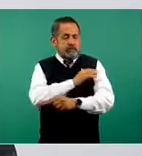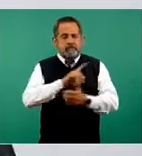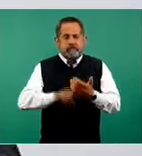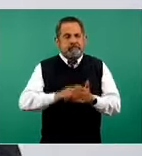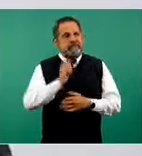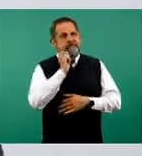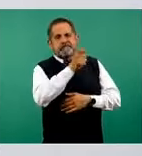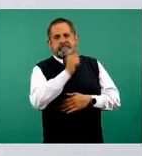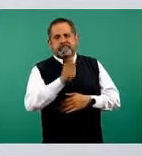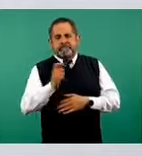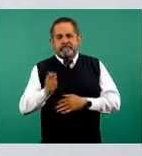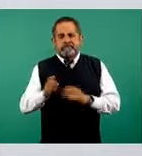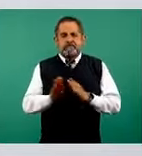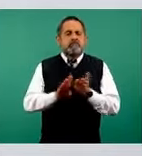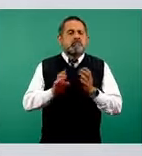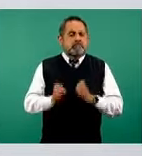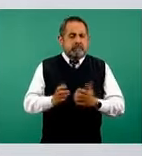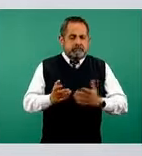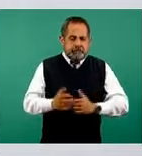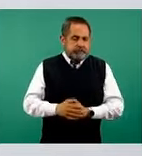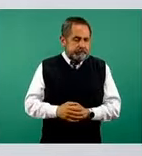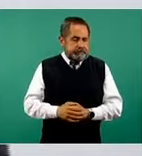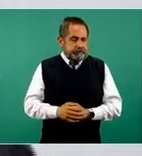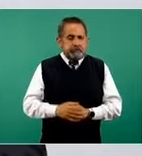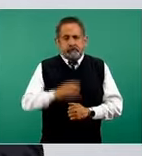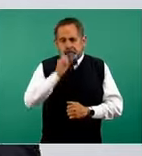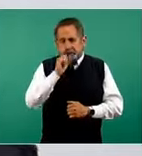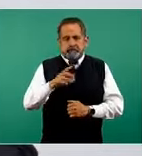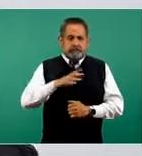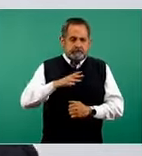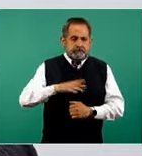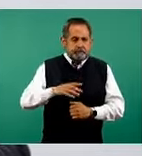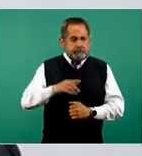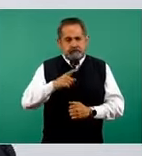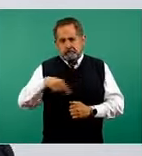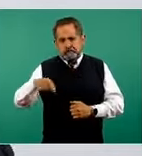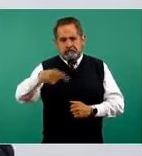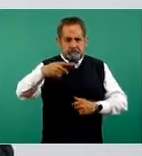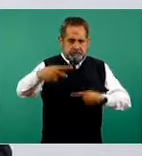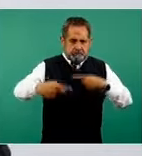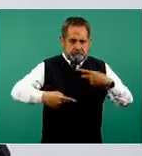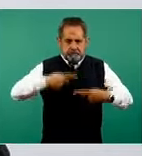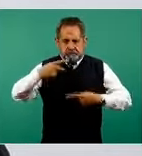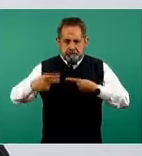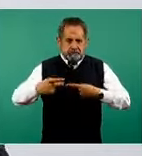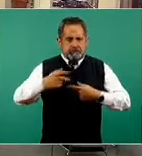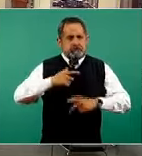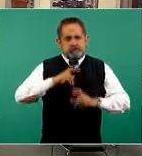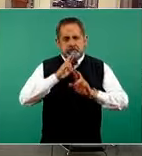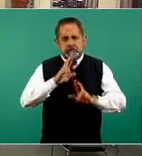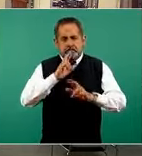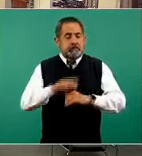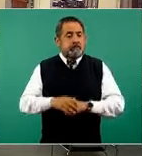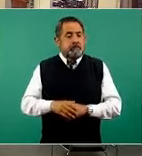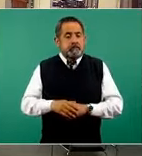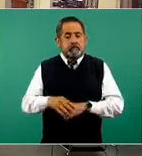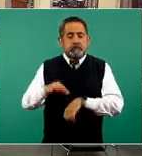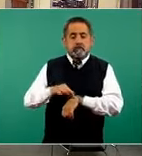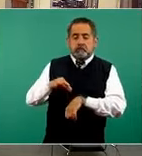entidades federativas. Y obviamente tendremos el espacio correspondiente para poder atender preguntas. El doctor